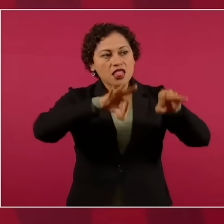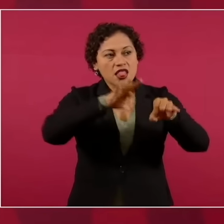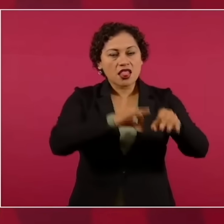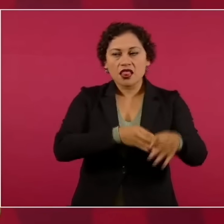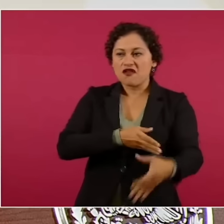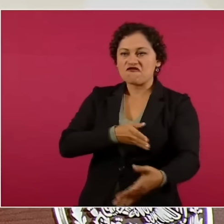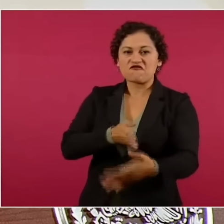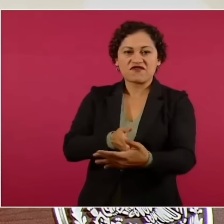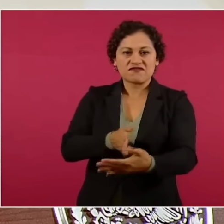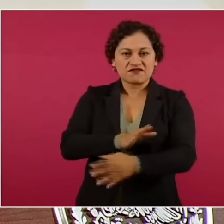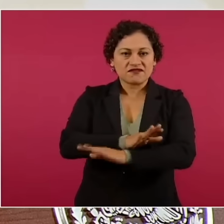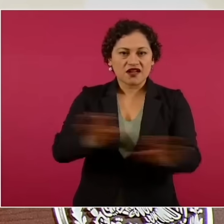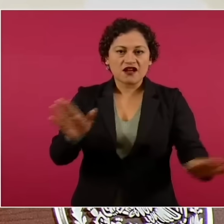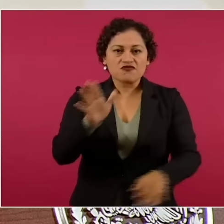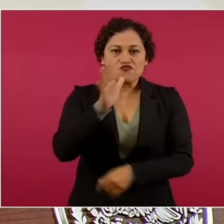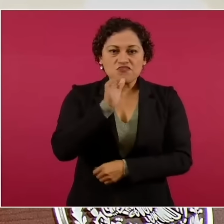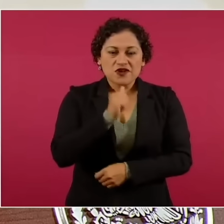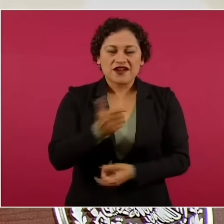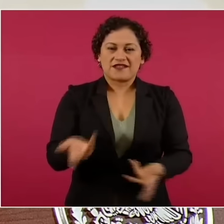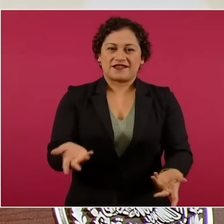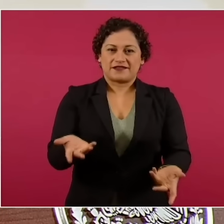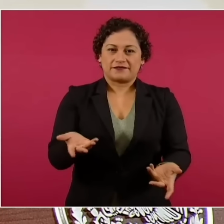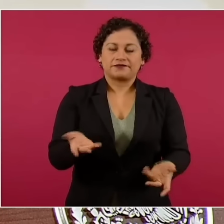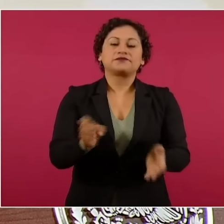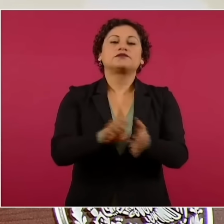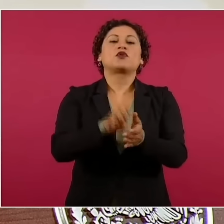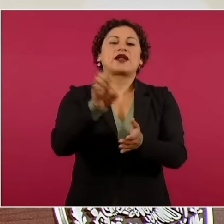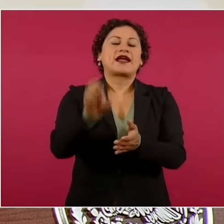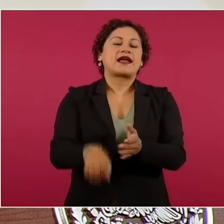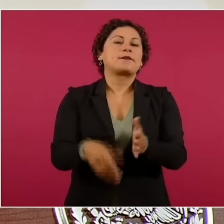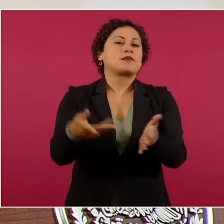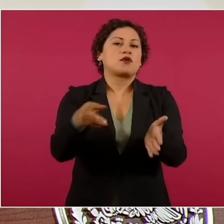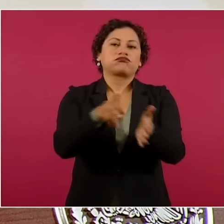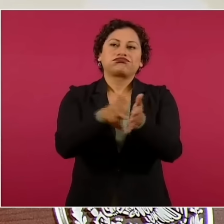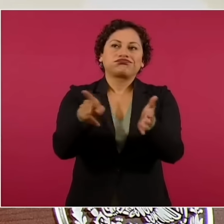me refiero a los medios convencionales